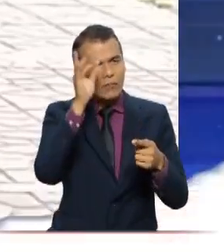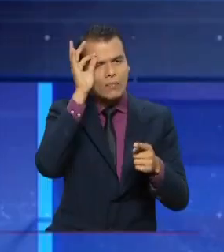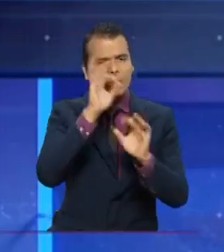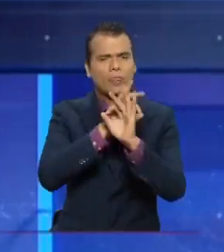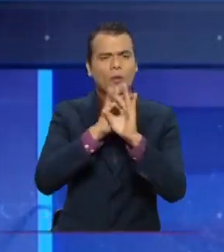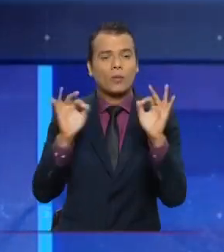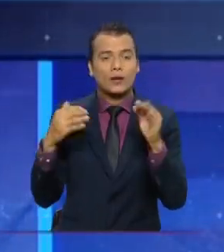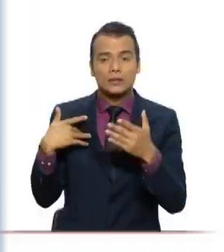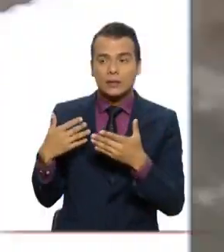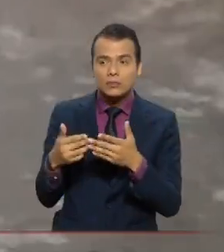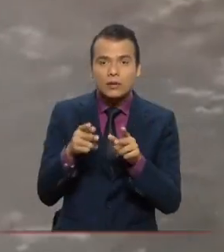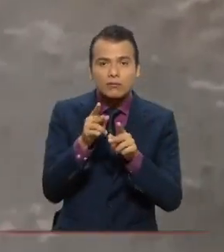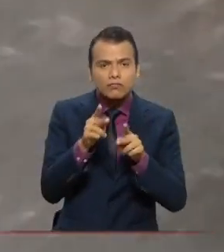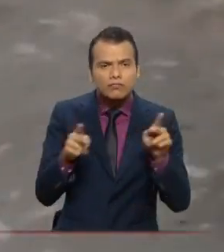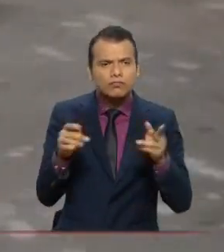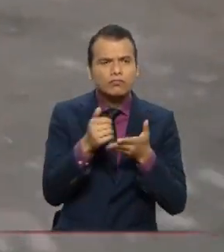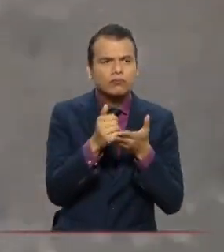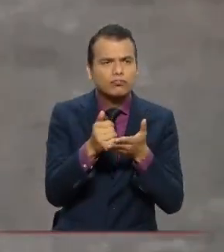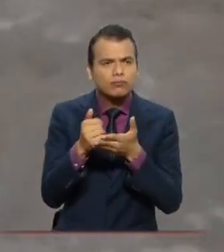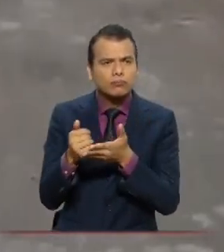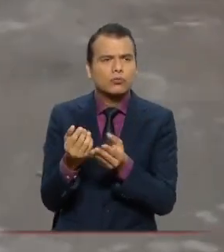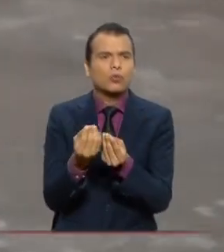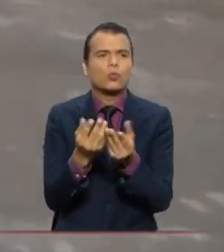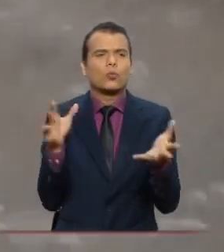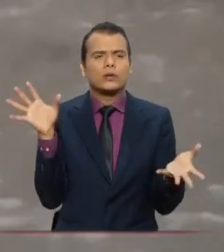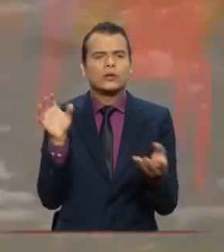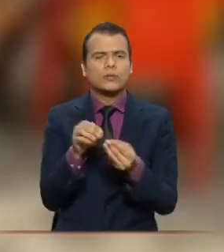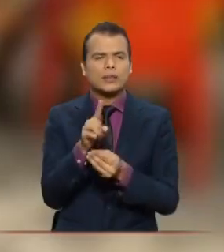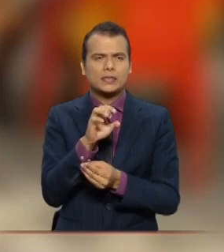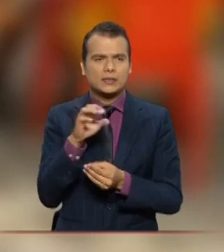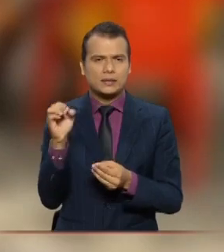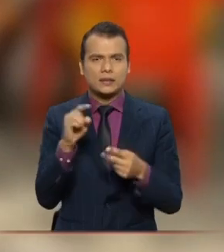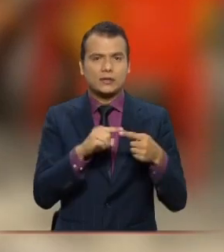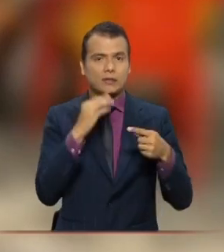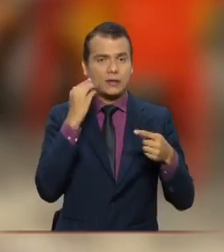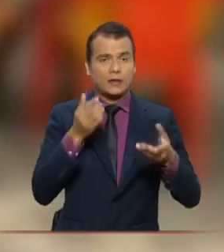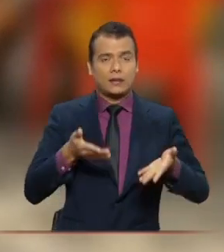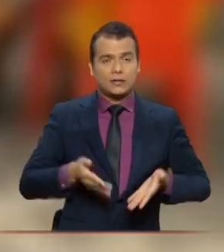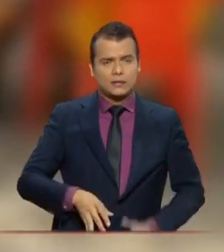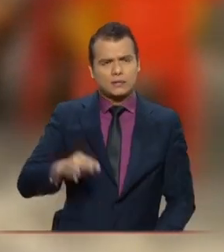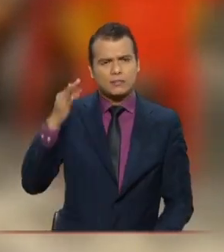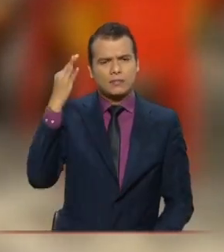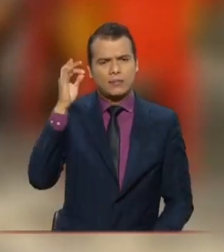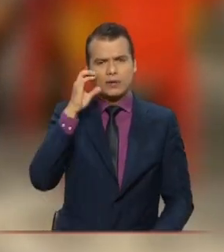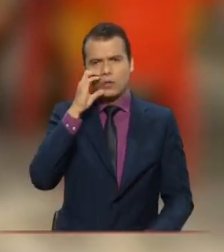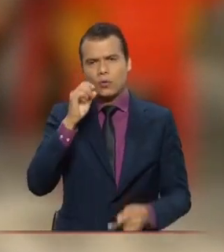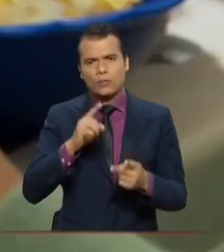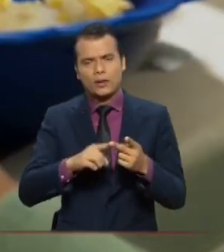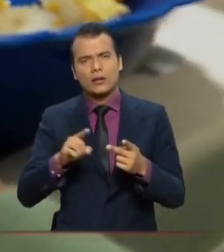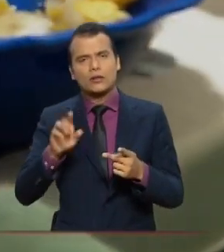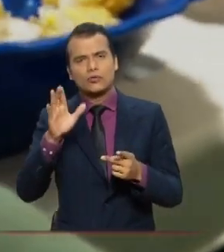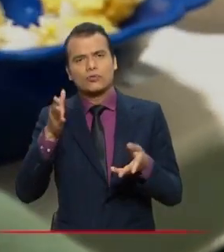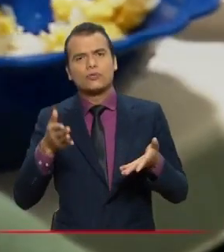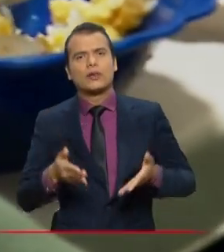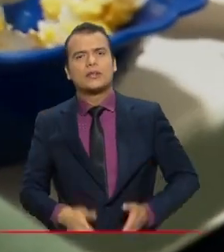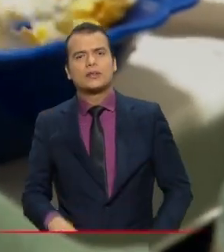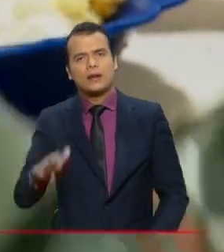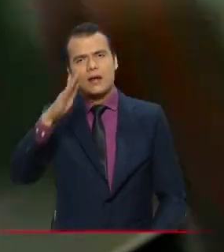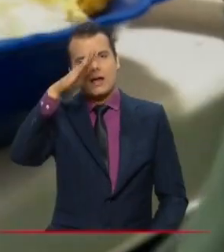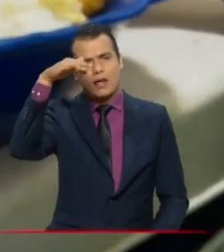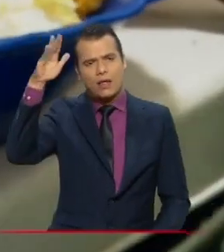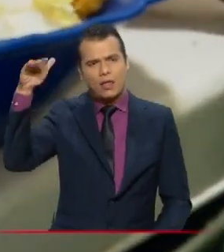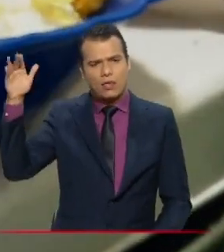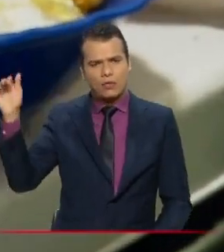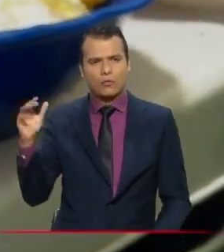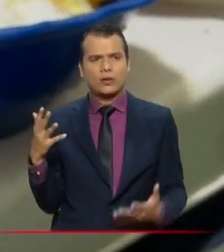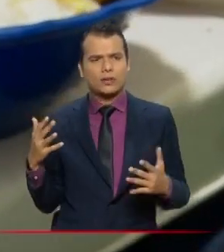personas. Helen, oriunda de Palmira, y Elkin, un antioqueño, ambos viviendo sus propios infiernos a kilómetros de distancia. Como una